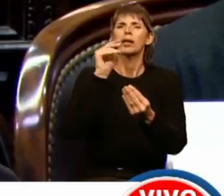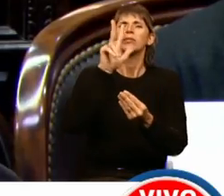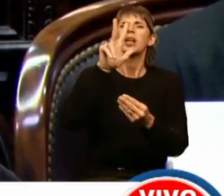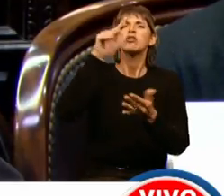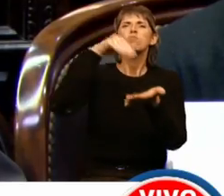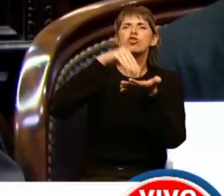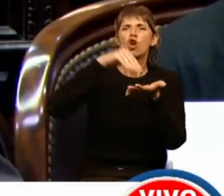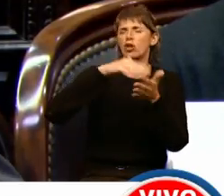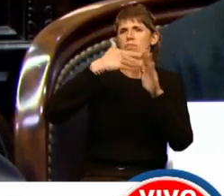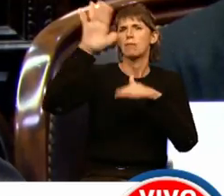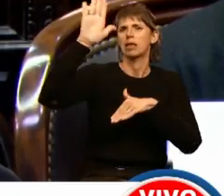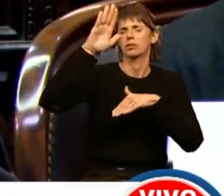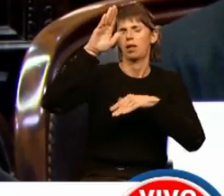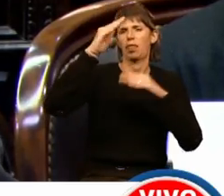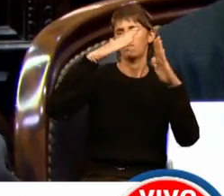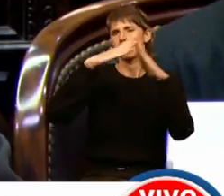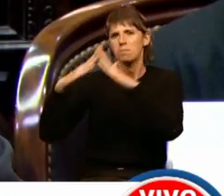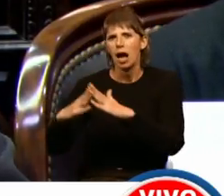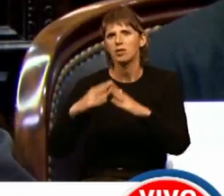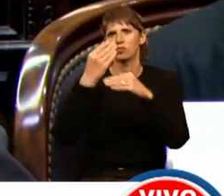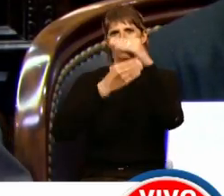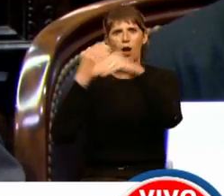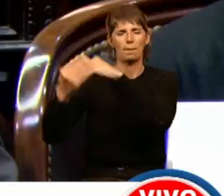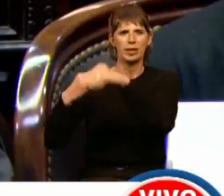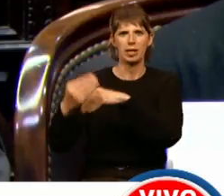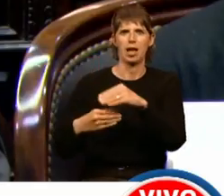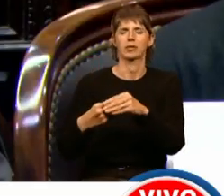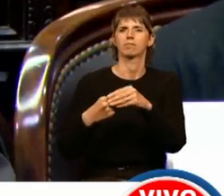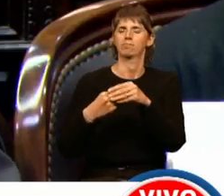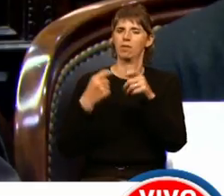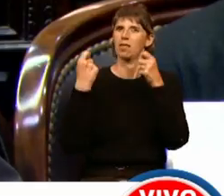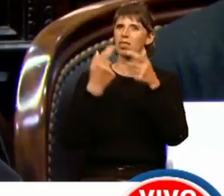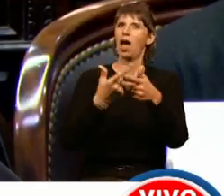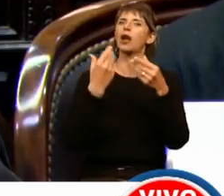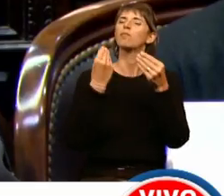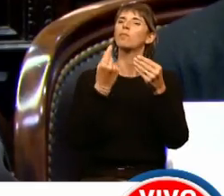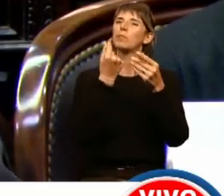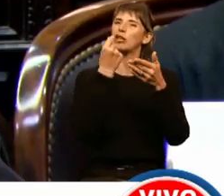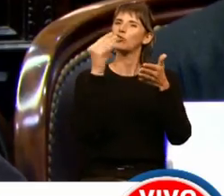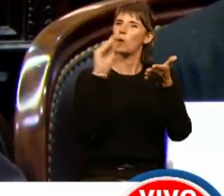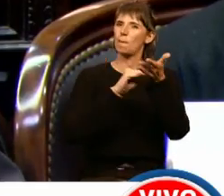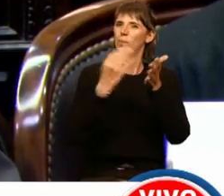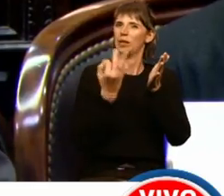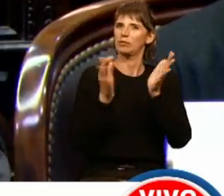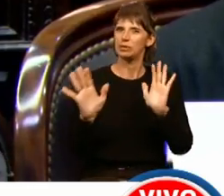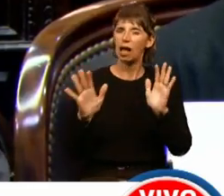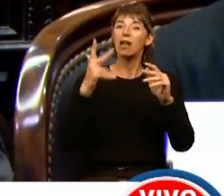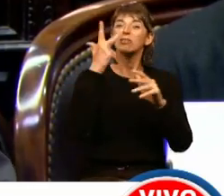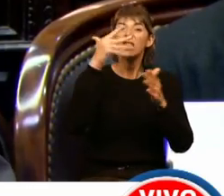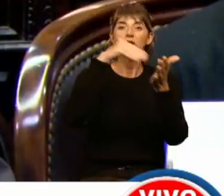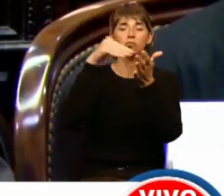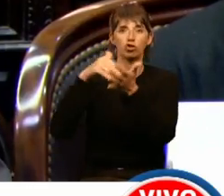hogares que van a poder acceder a esta compensación tarifaria 3 millones de hogares que van a